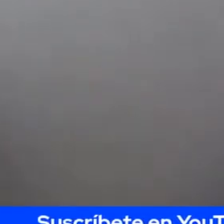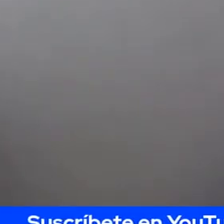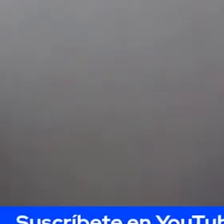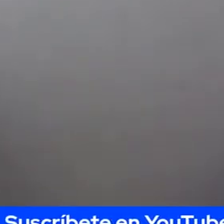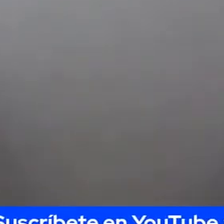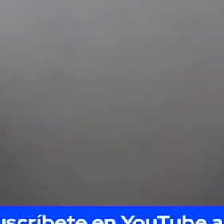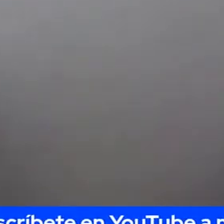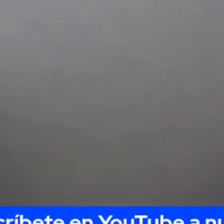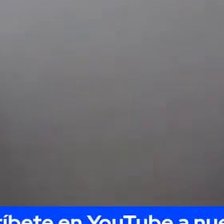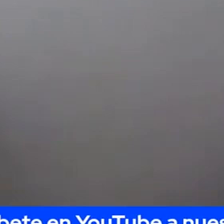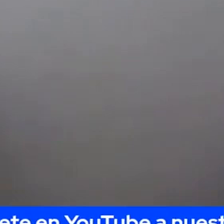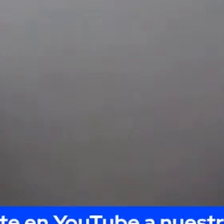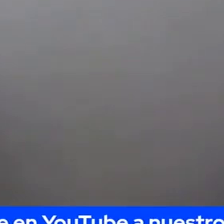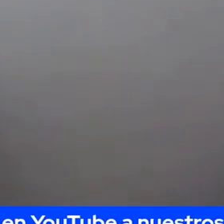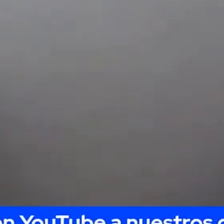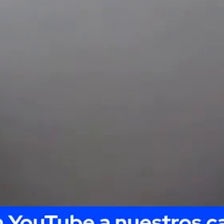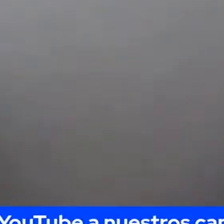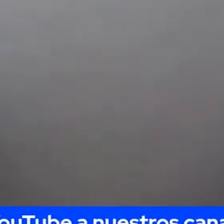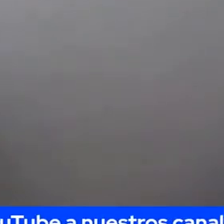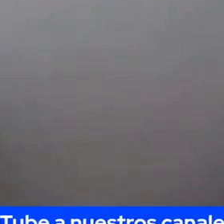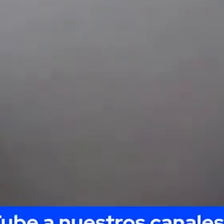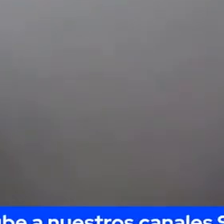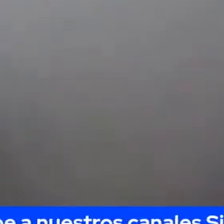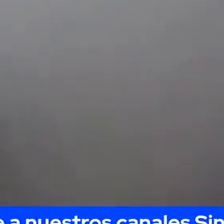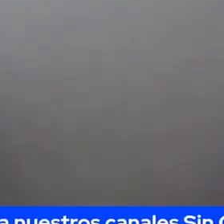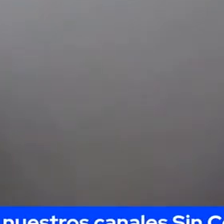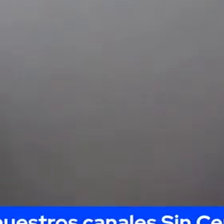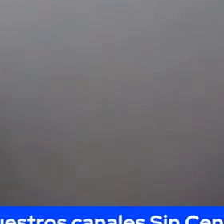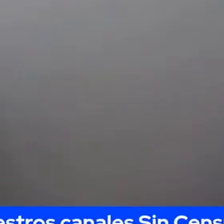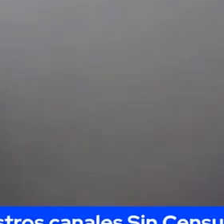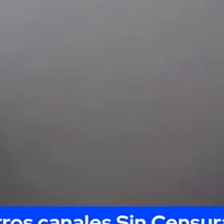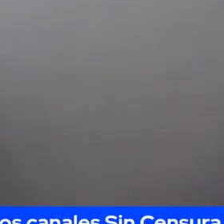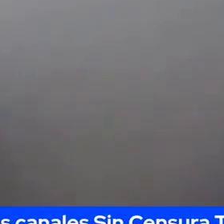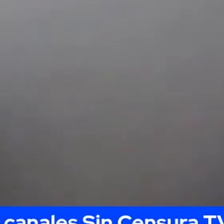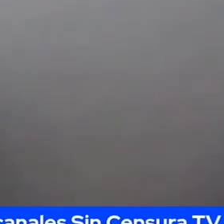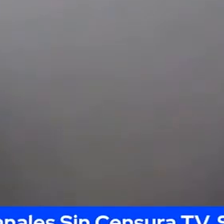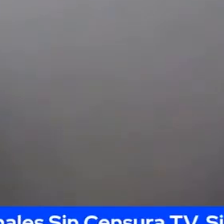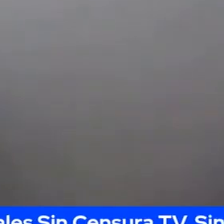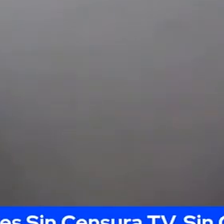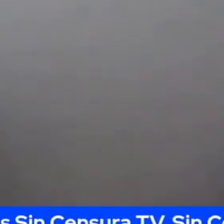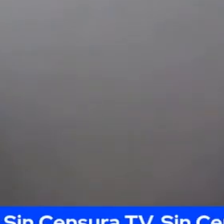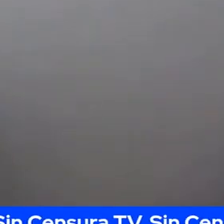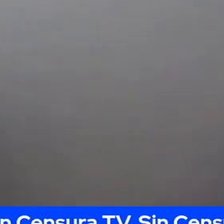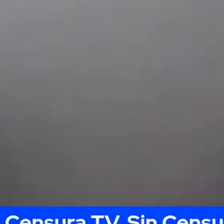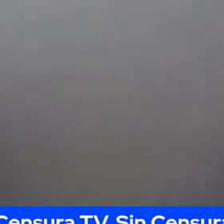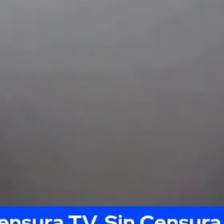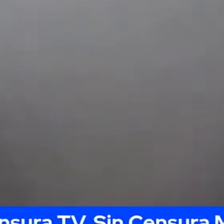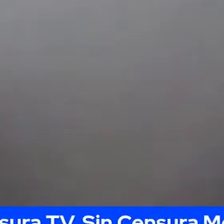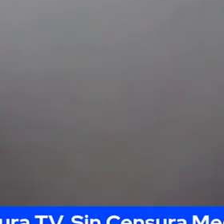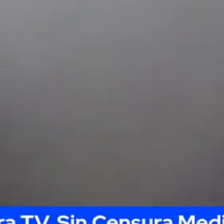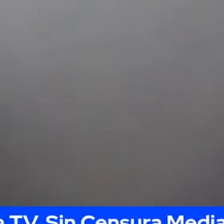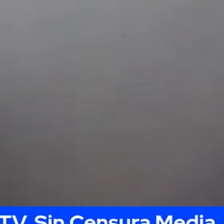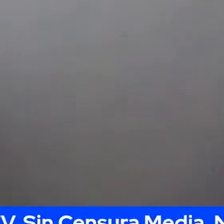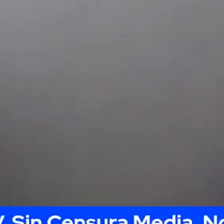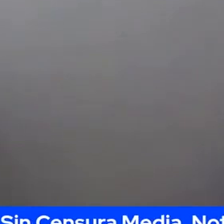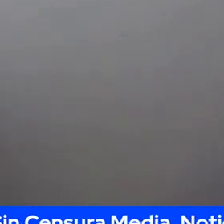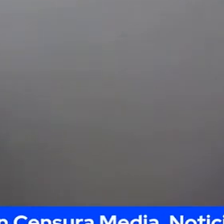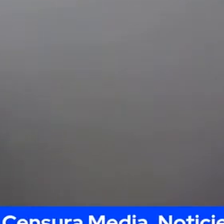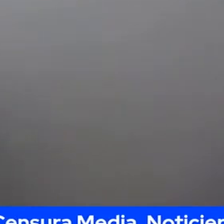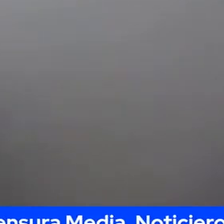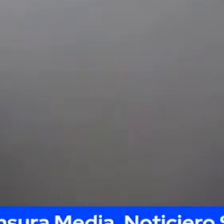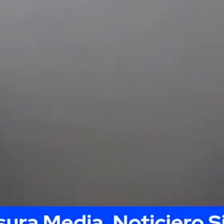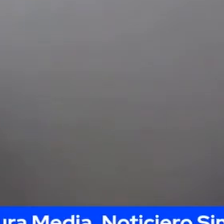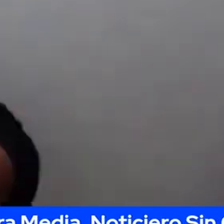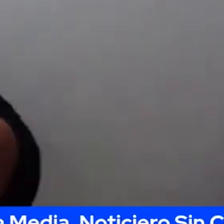Vicente. Creo que Eurípides Flores habla también con alguna molestia en la